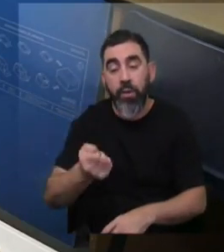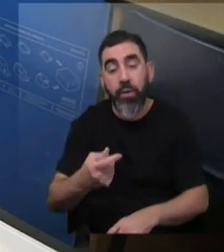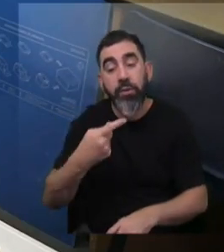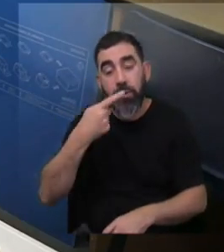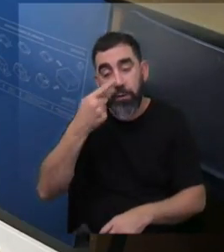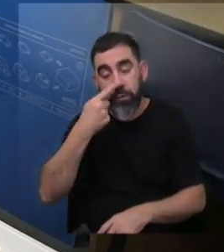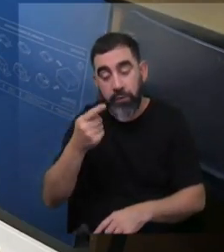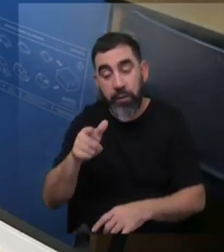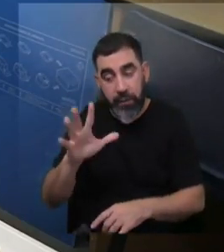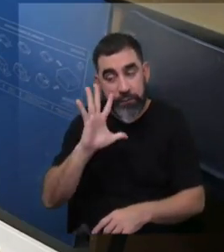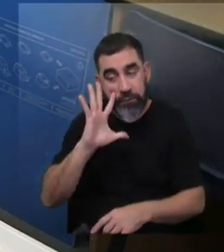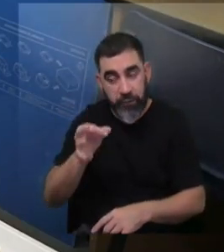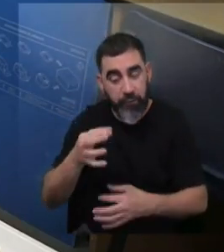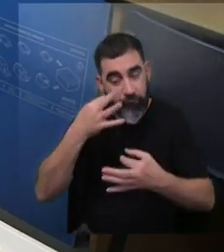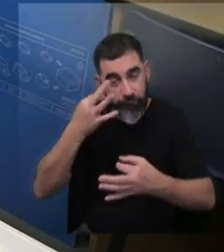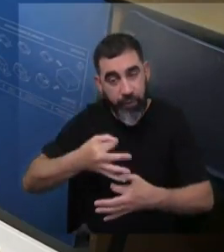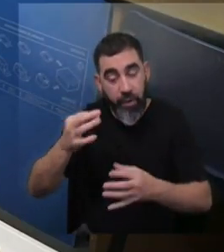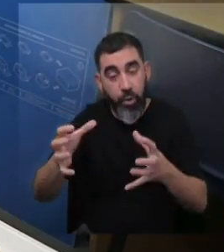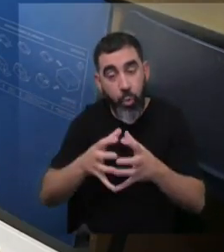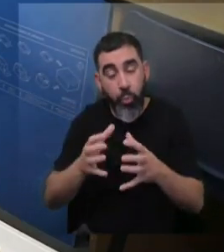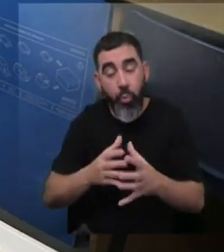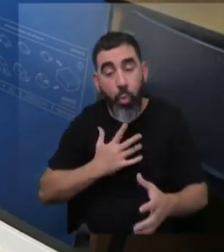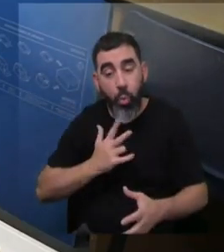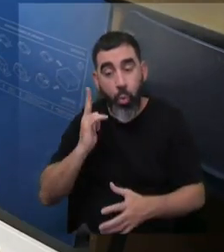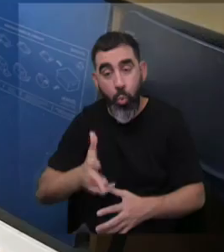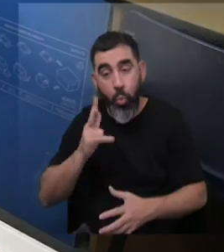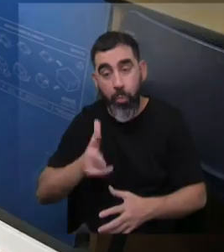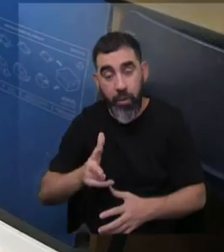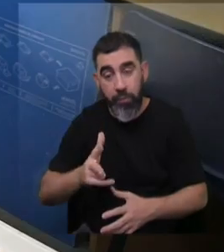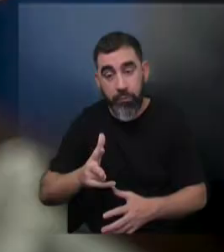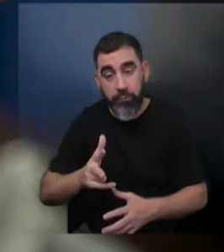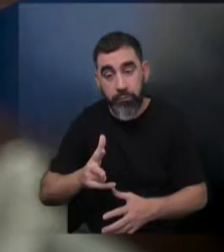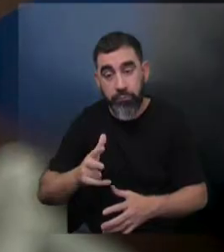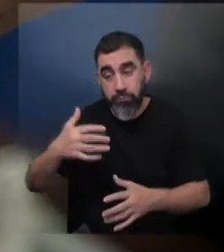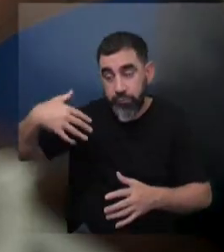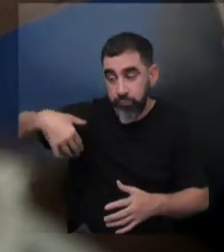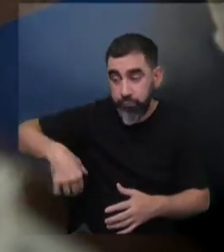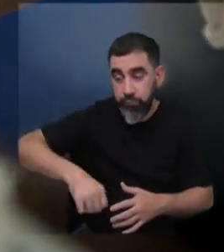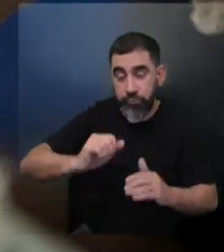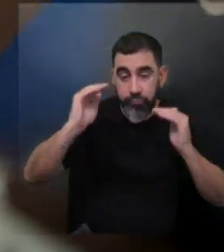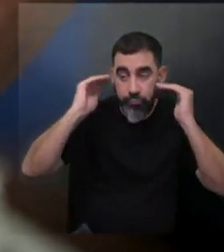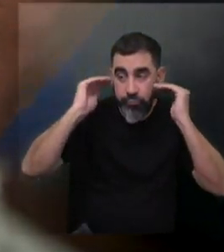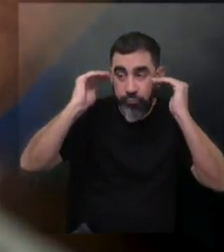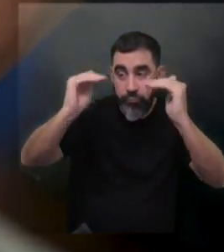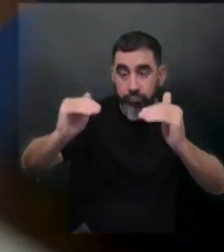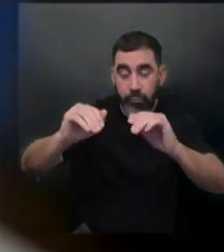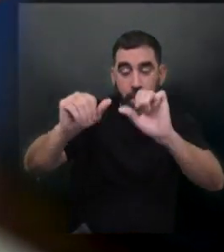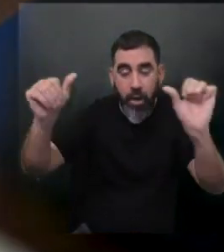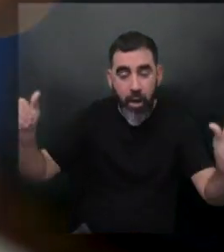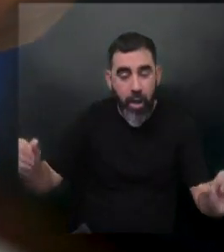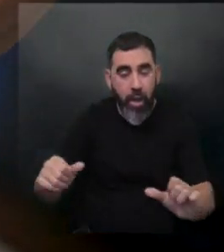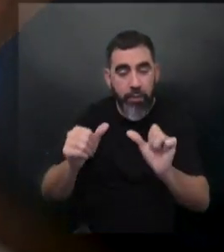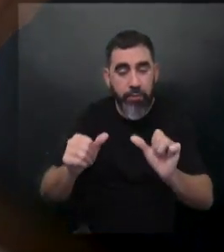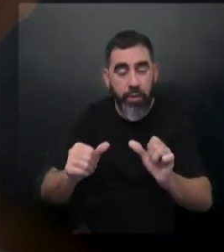están evidenciando que estos grupos humanos llevaban esto al alero para realizar